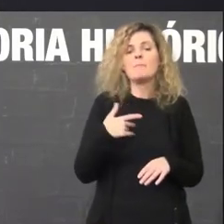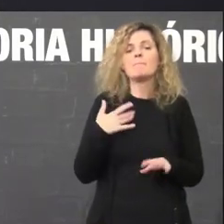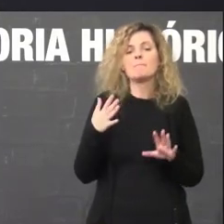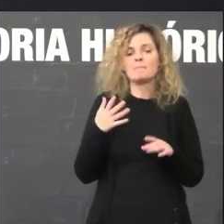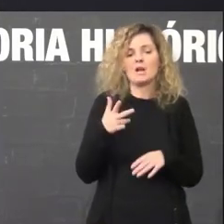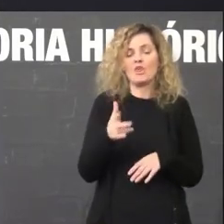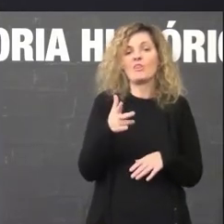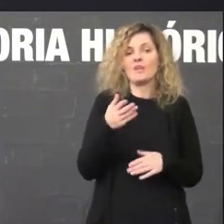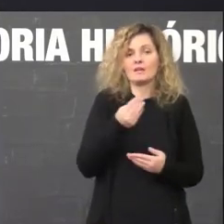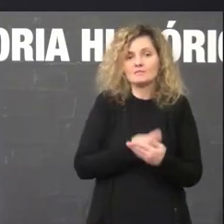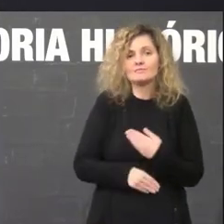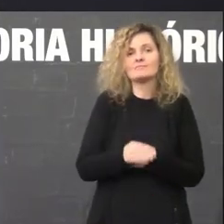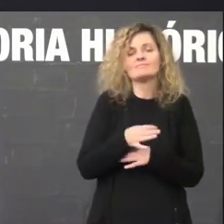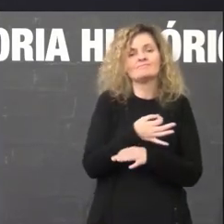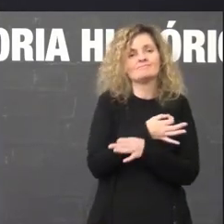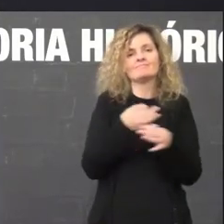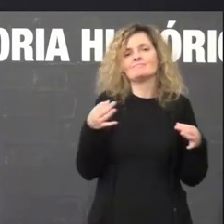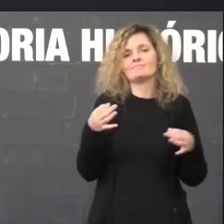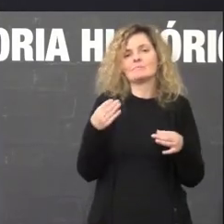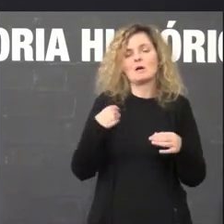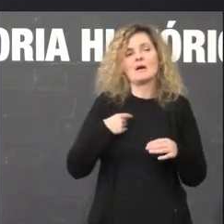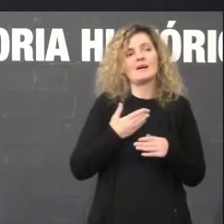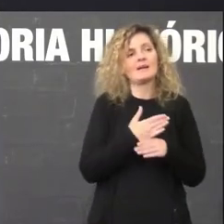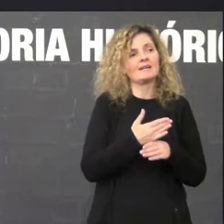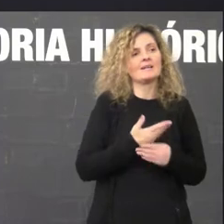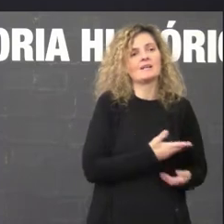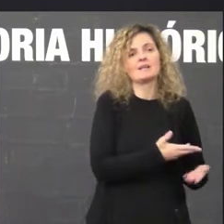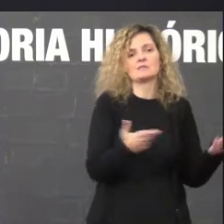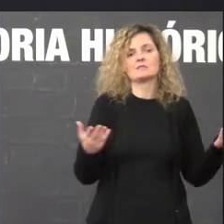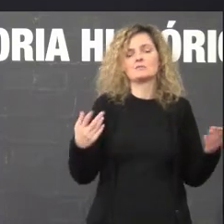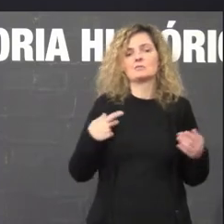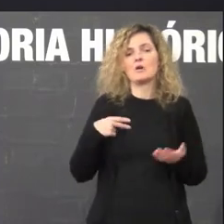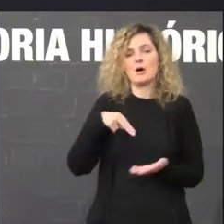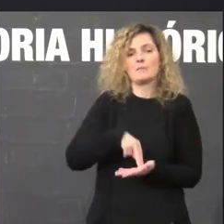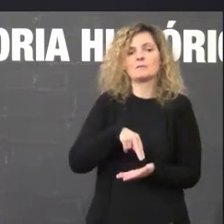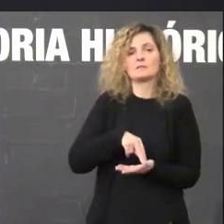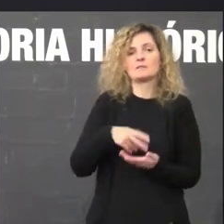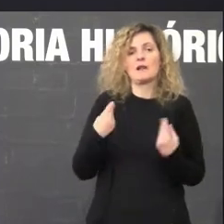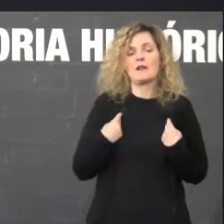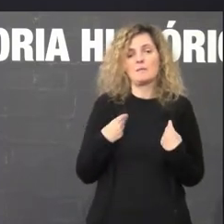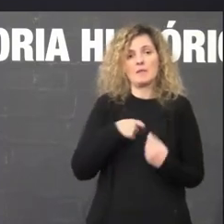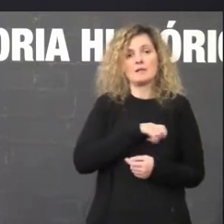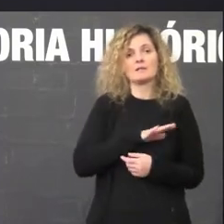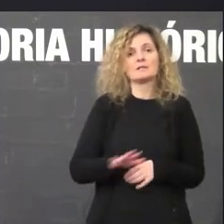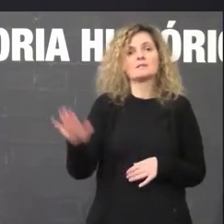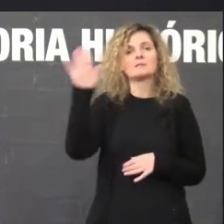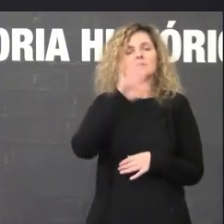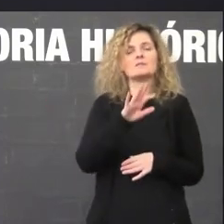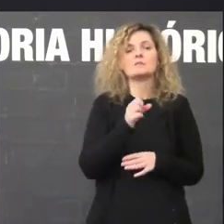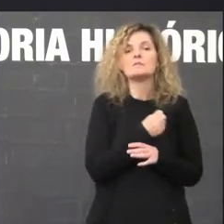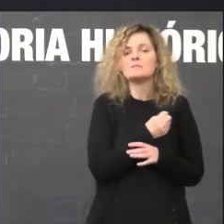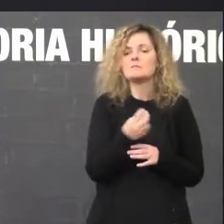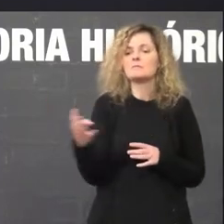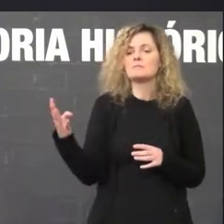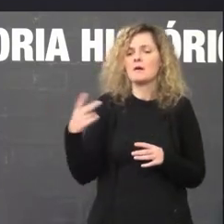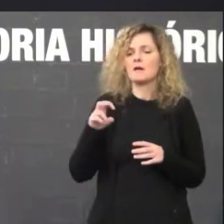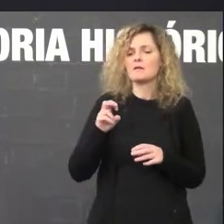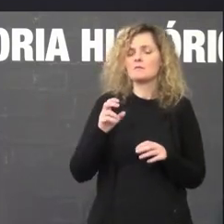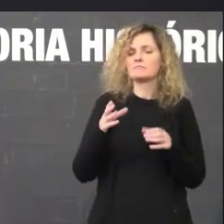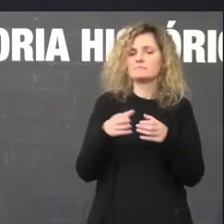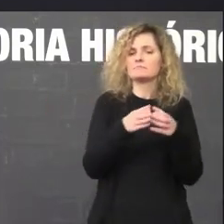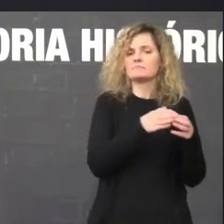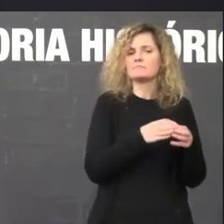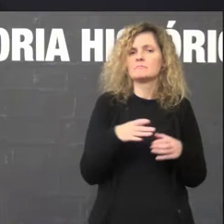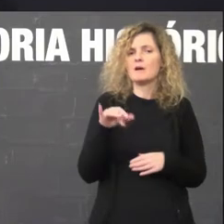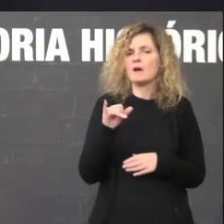dereito tiñamos como asociación o mismo que as demais a estar presente na vida española. Hoxe hai varias obediencias,